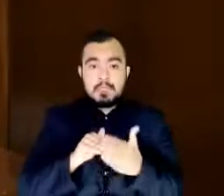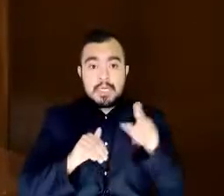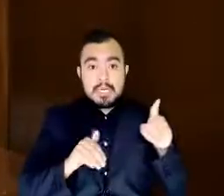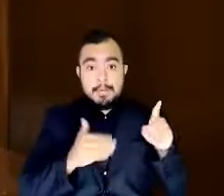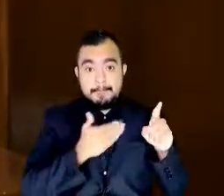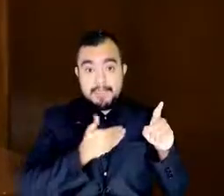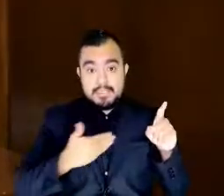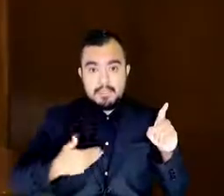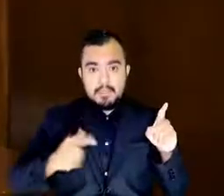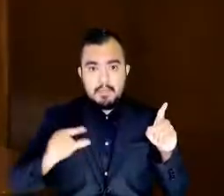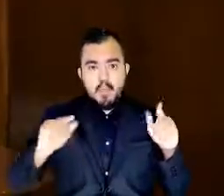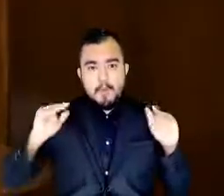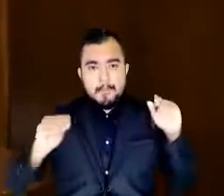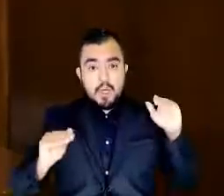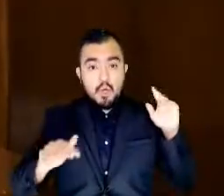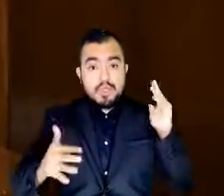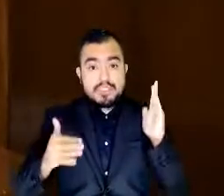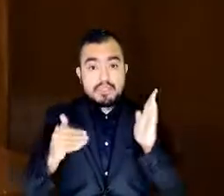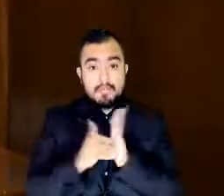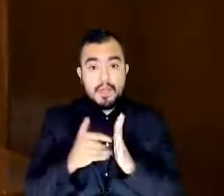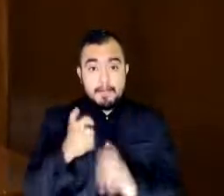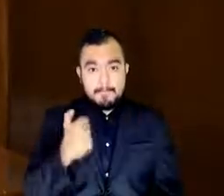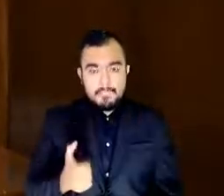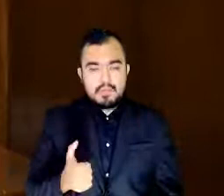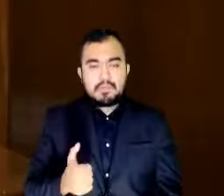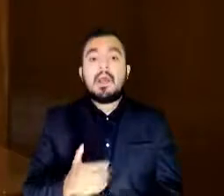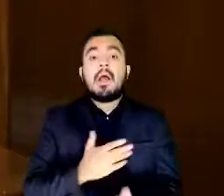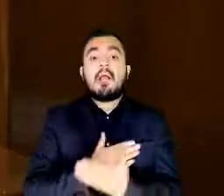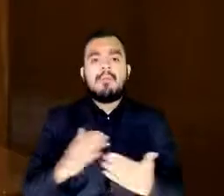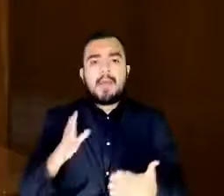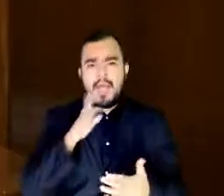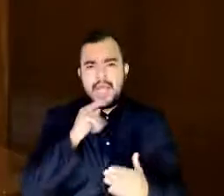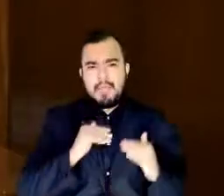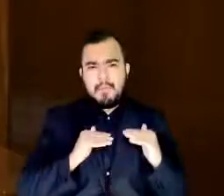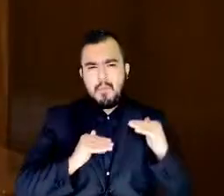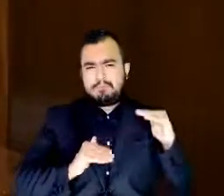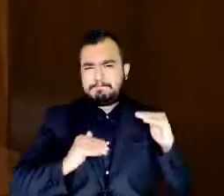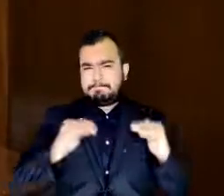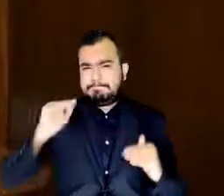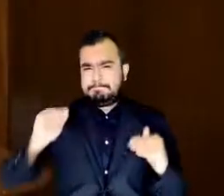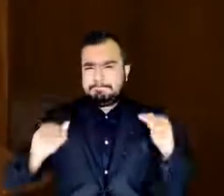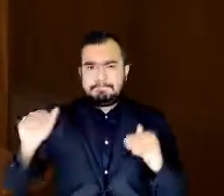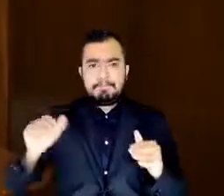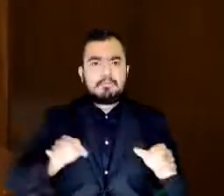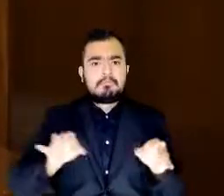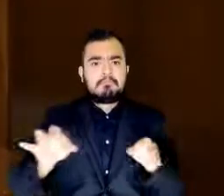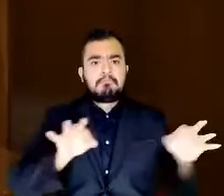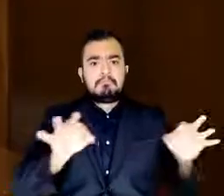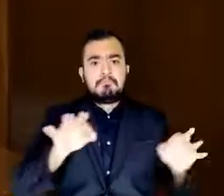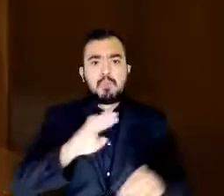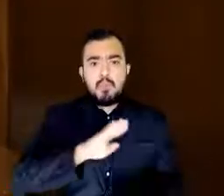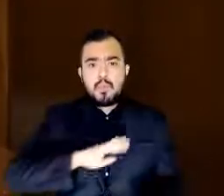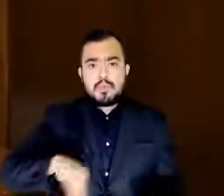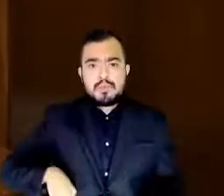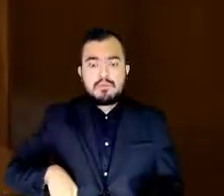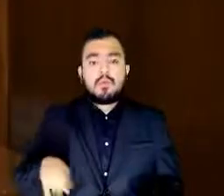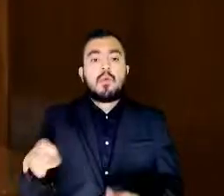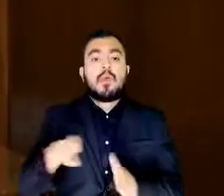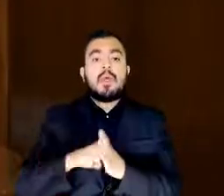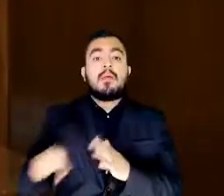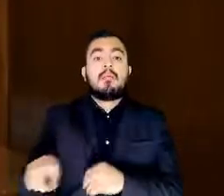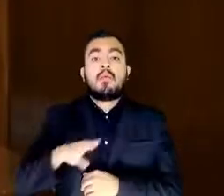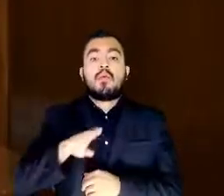de la República. Además, existe una desproporción entre ayuntamientos, como el titular del municipio